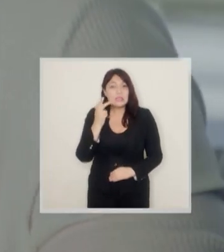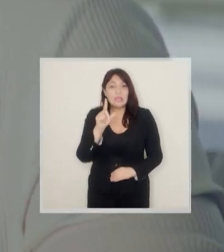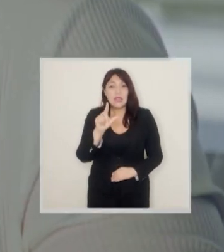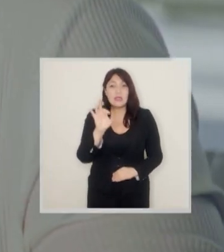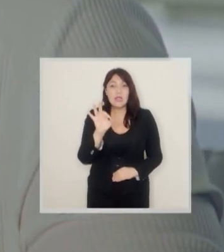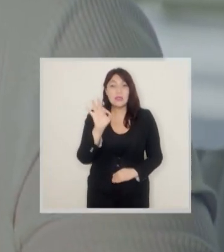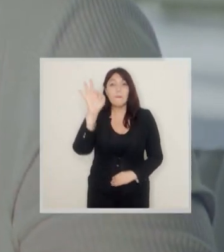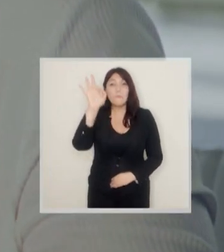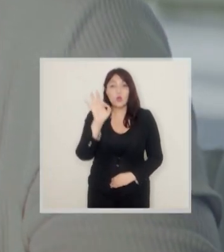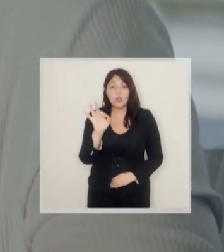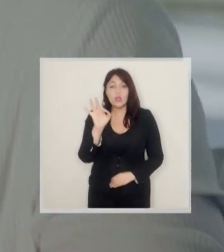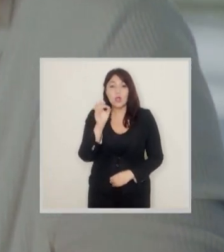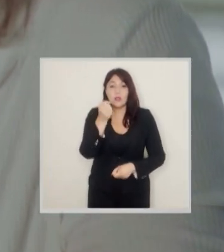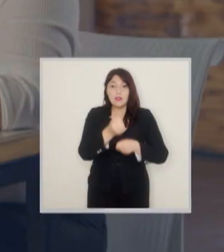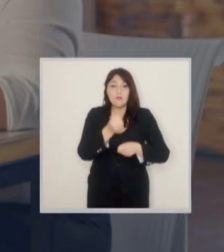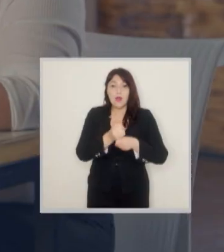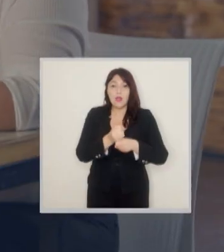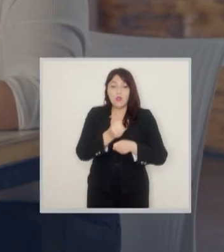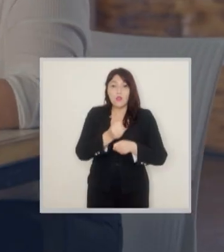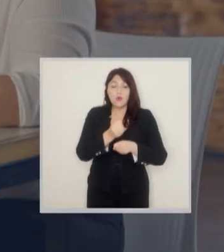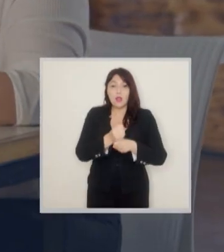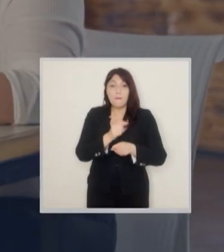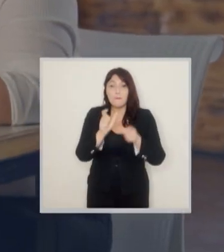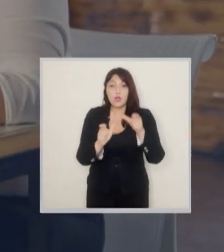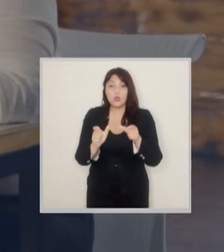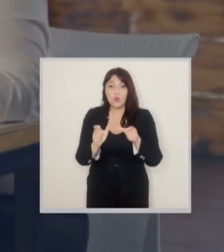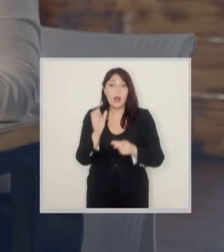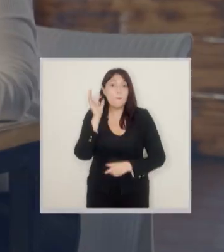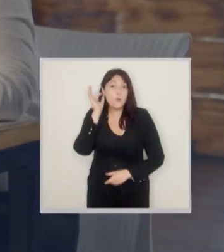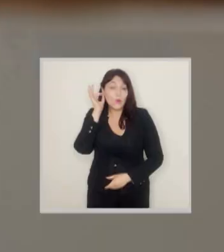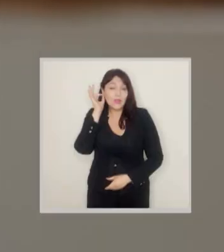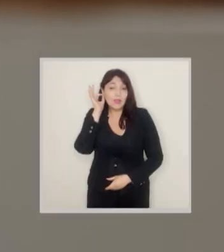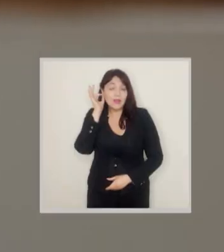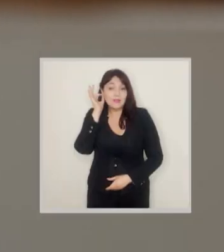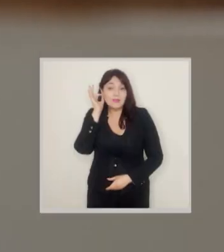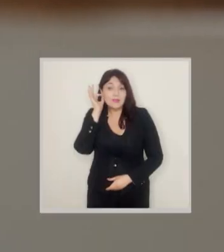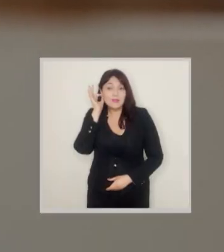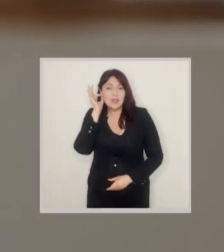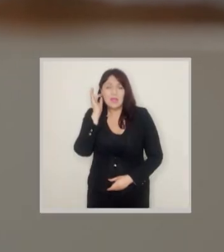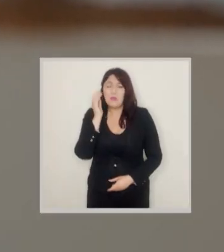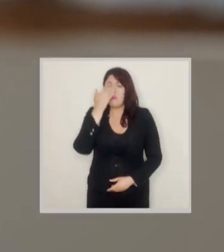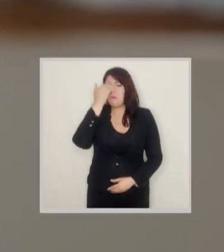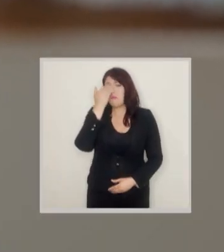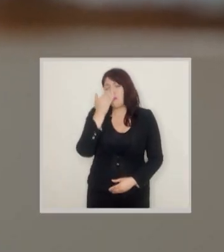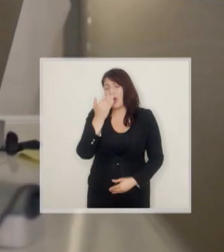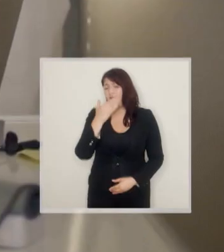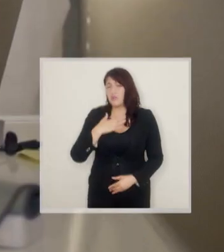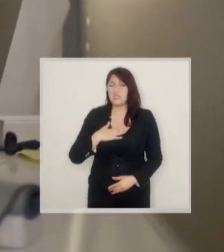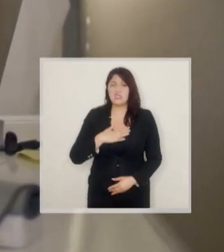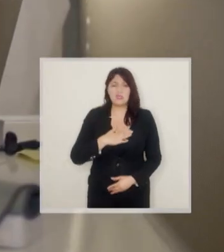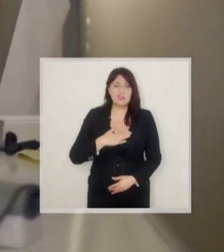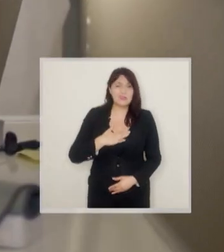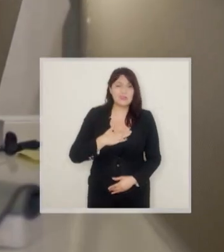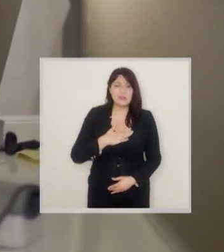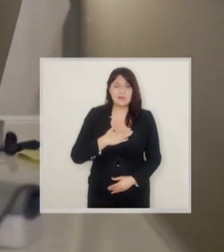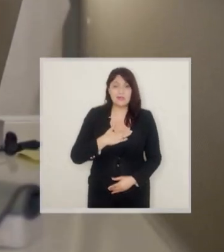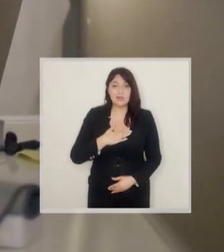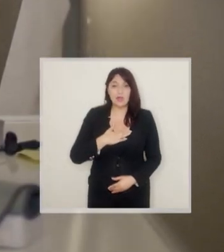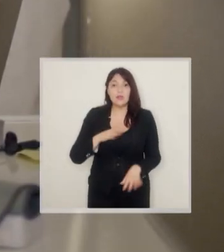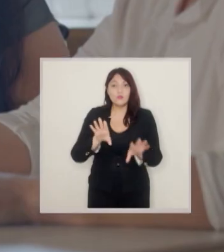el 70% de las personas que trabajan en salud son mujeres y que en realidad lo están pasando muy mal. Lo que